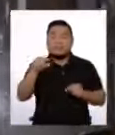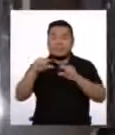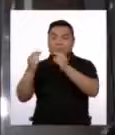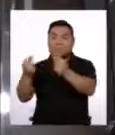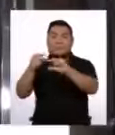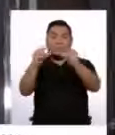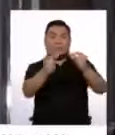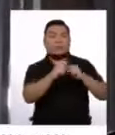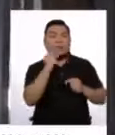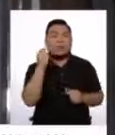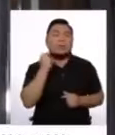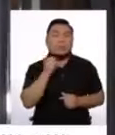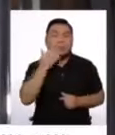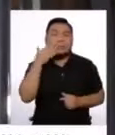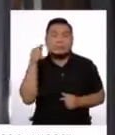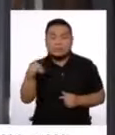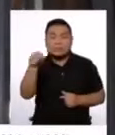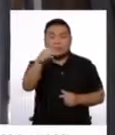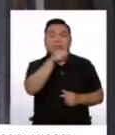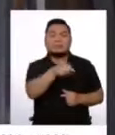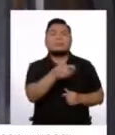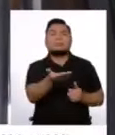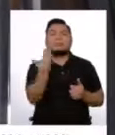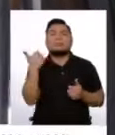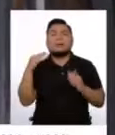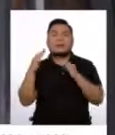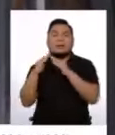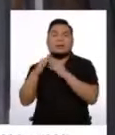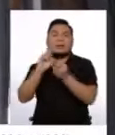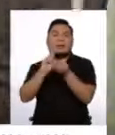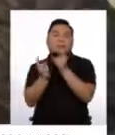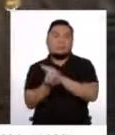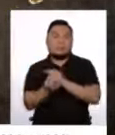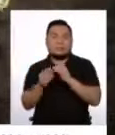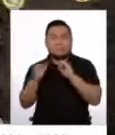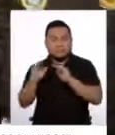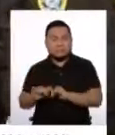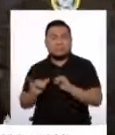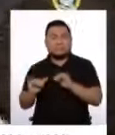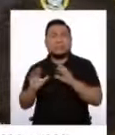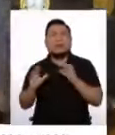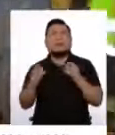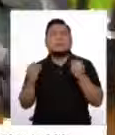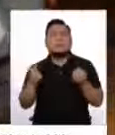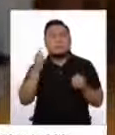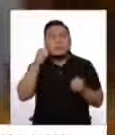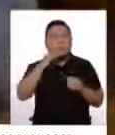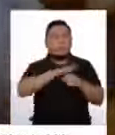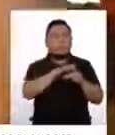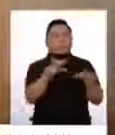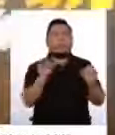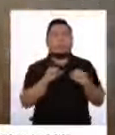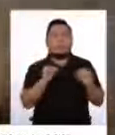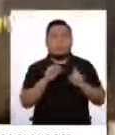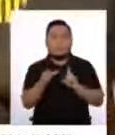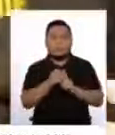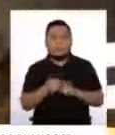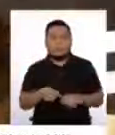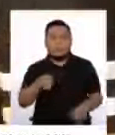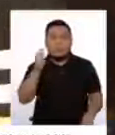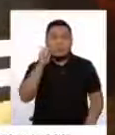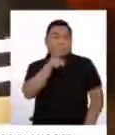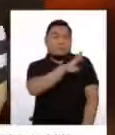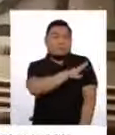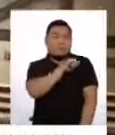la organización Los Cuellos Blancos a las que se ha aceptado el arresto domiciliario por riesgo de COVID-19. La fiscal Rocío Sánchez encargada del caso